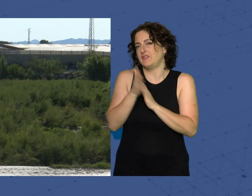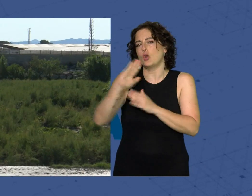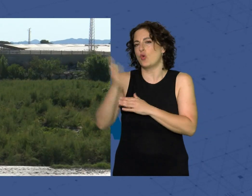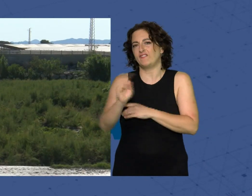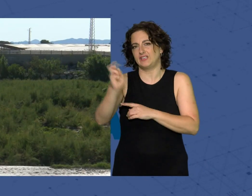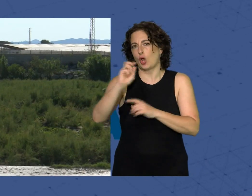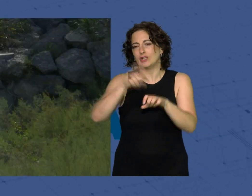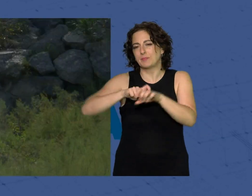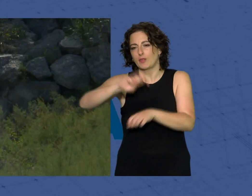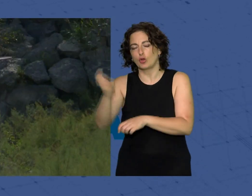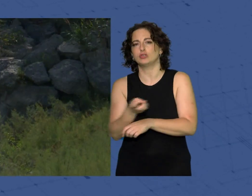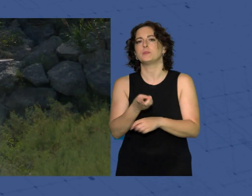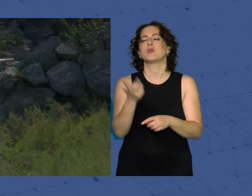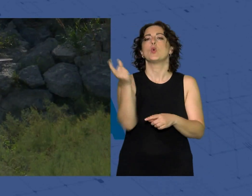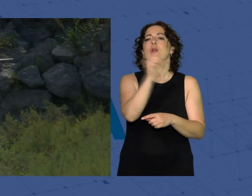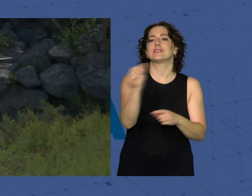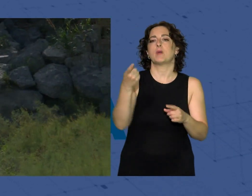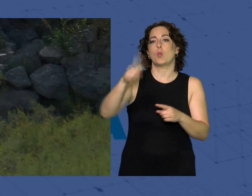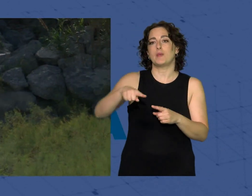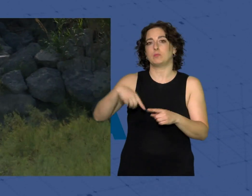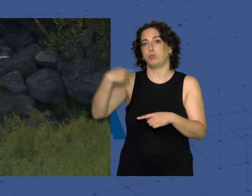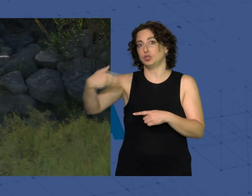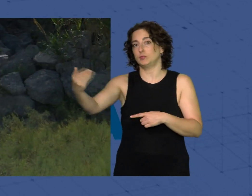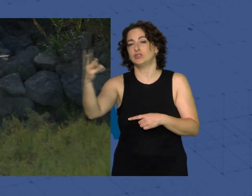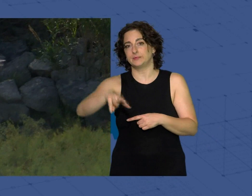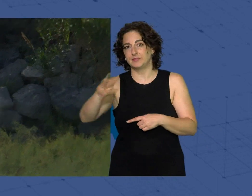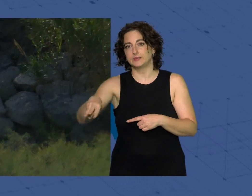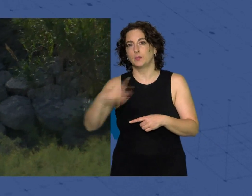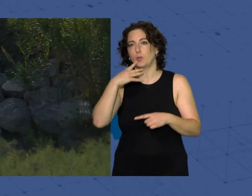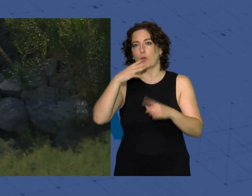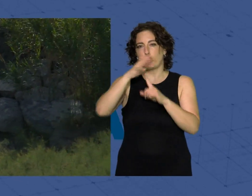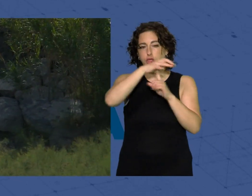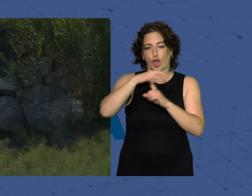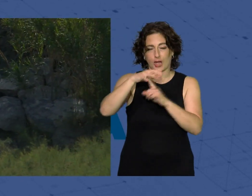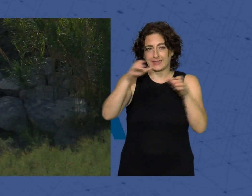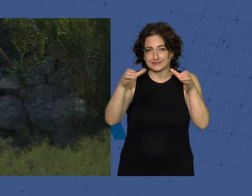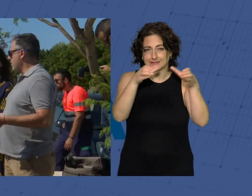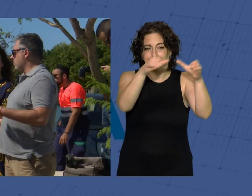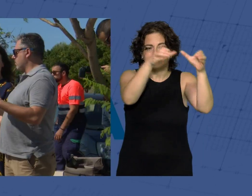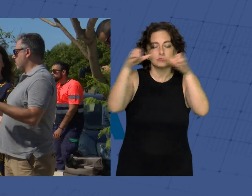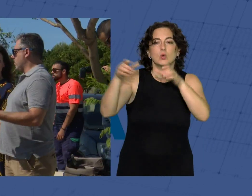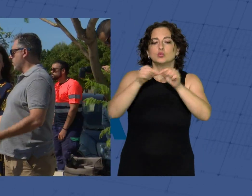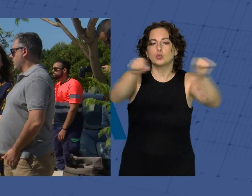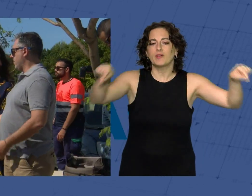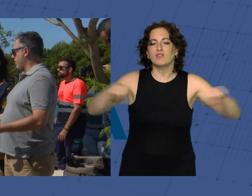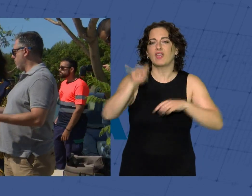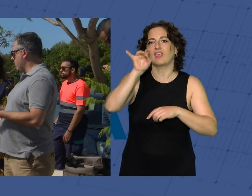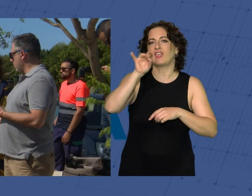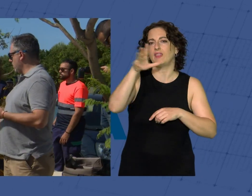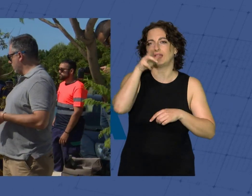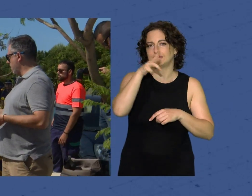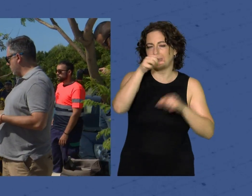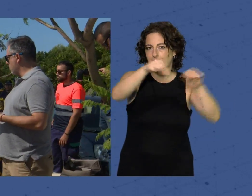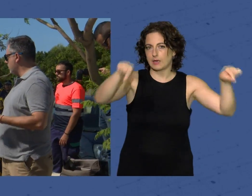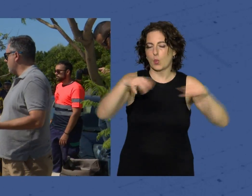intensiva durante una semana al mes en el próximo trimestre drones como este capaces de abarcar una superficie de 15 hectáreas en un